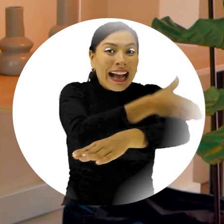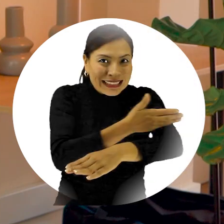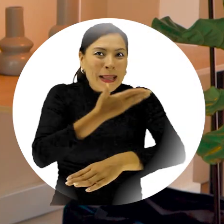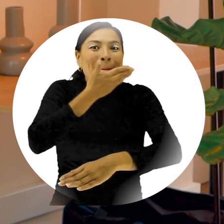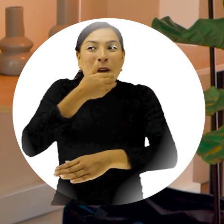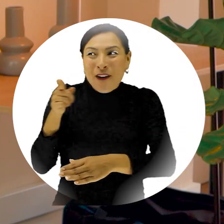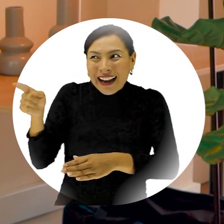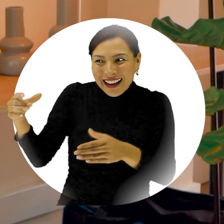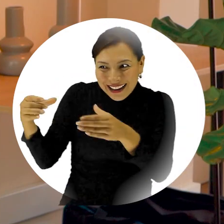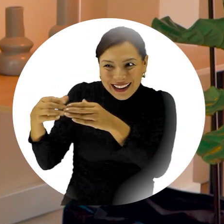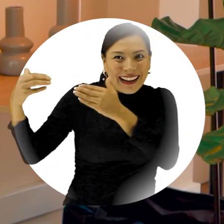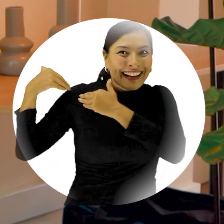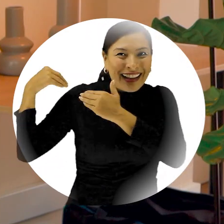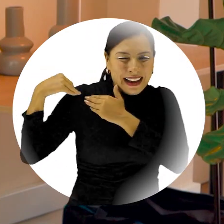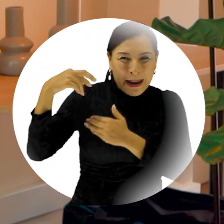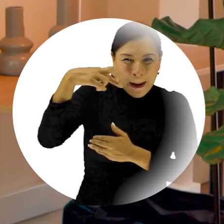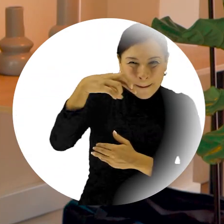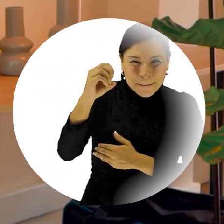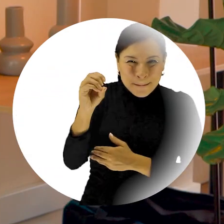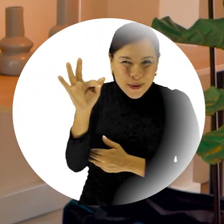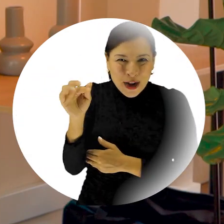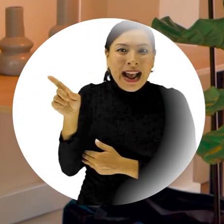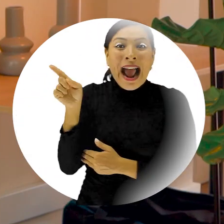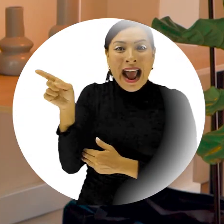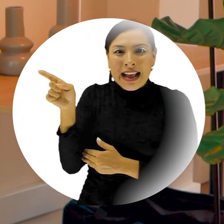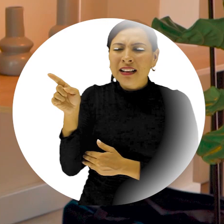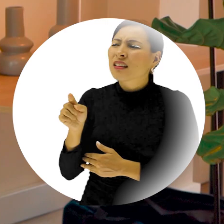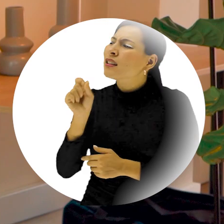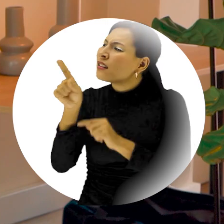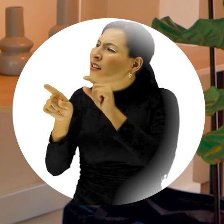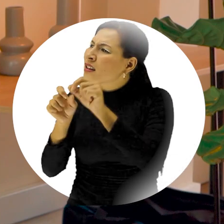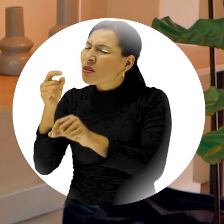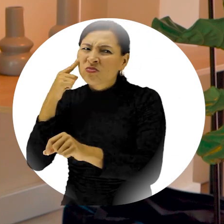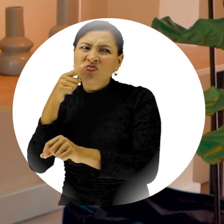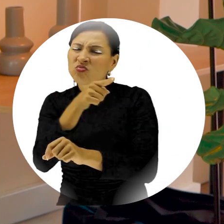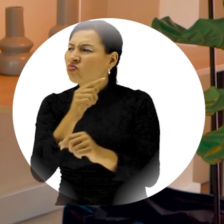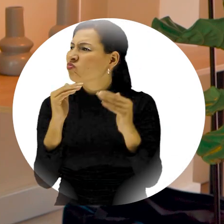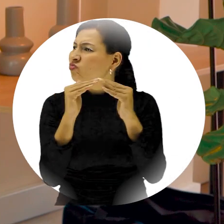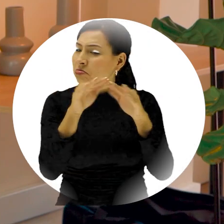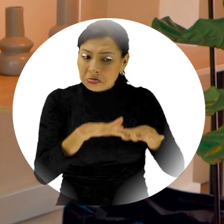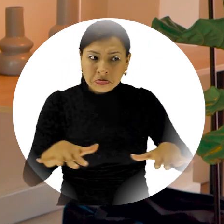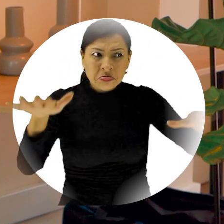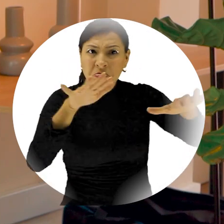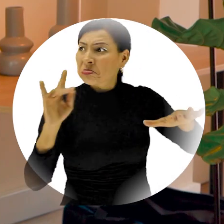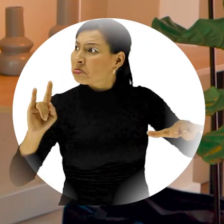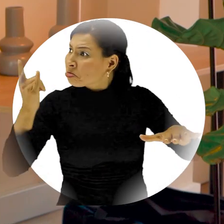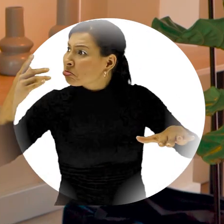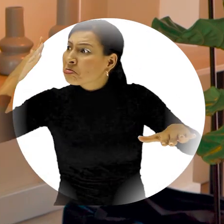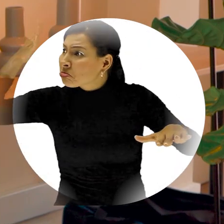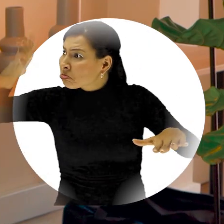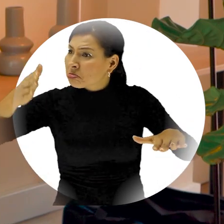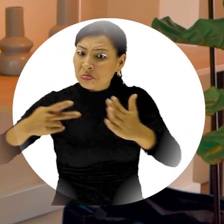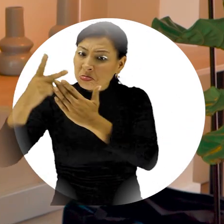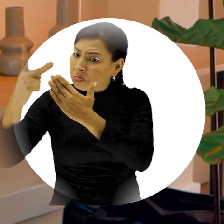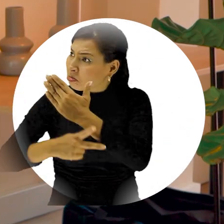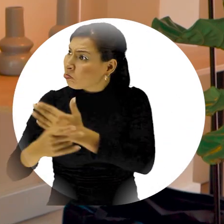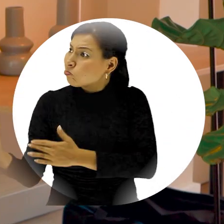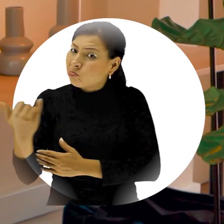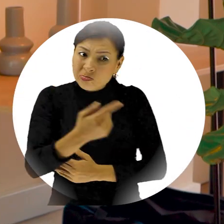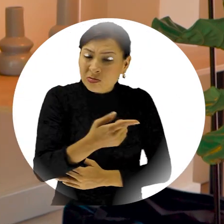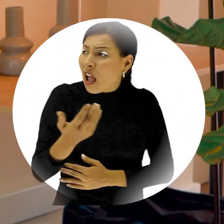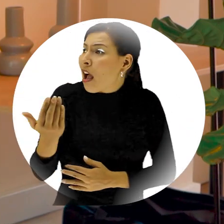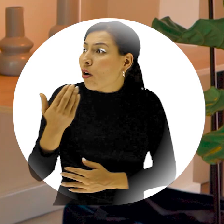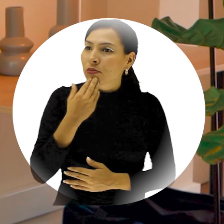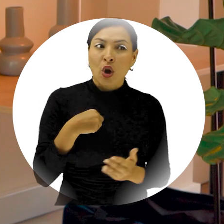seguros de qué es lo que se va a construir en el área en el que hayamos escogido para saber si ese es un tipo de inversión al que nosotros queremos como